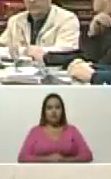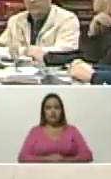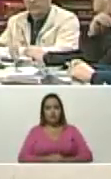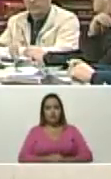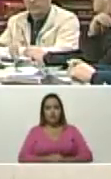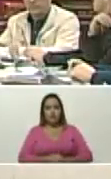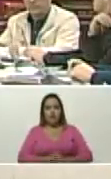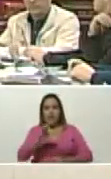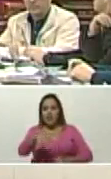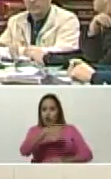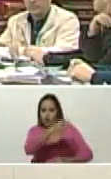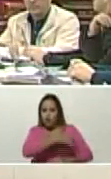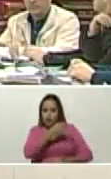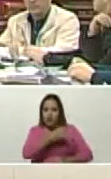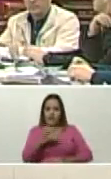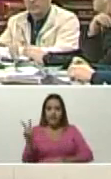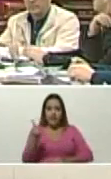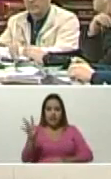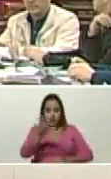el Estado social venezolano,